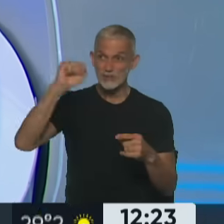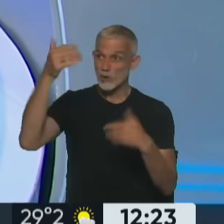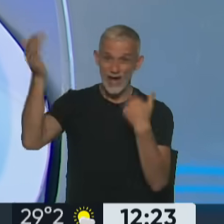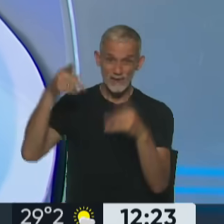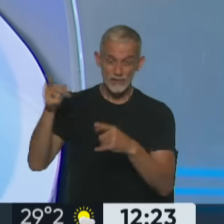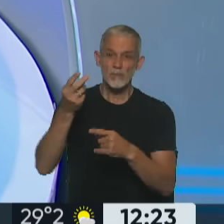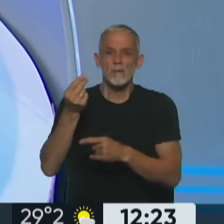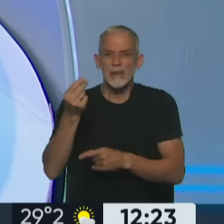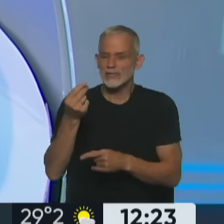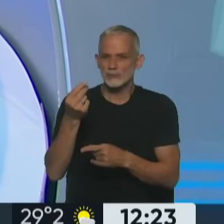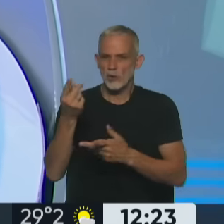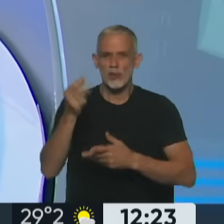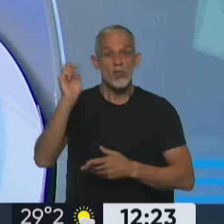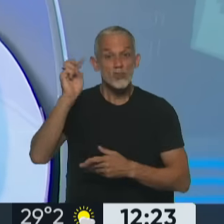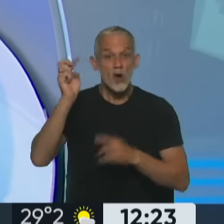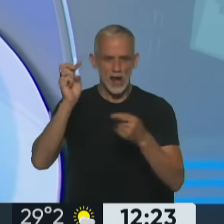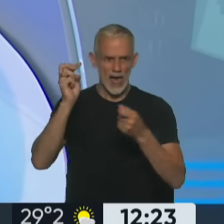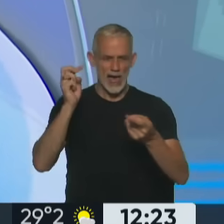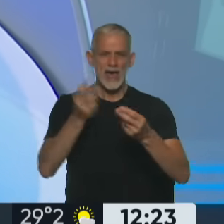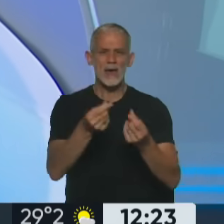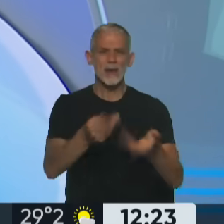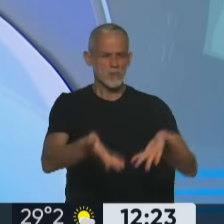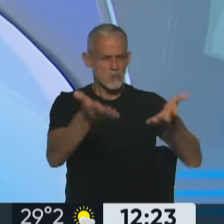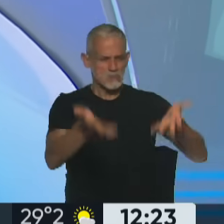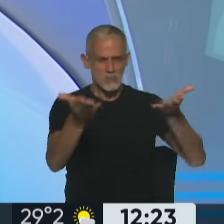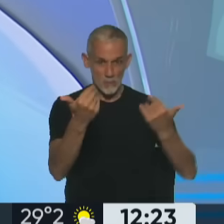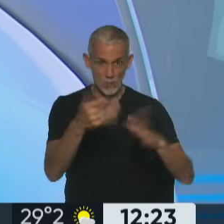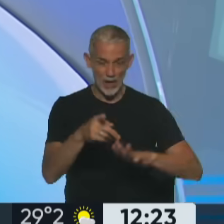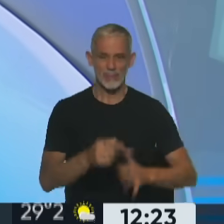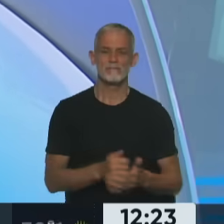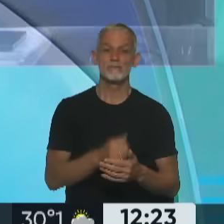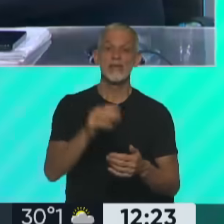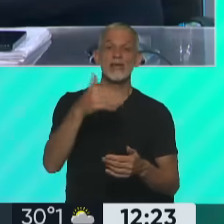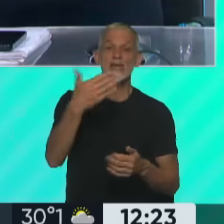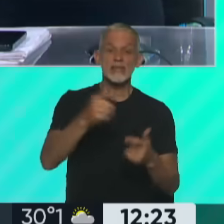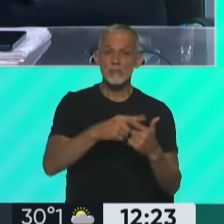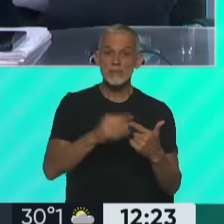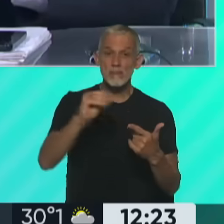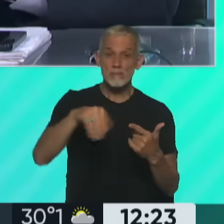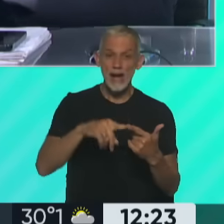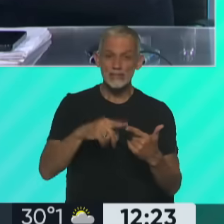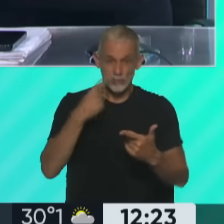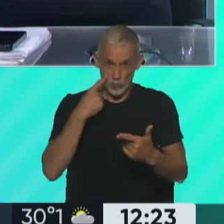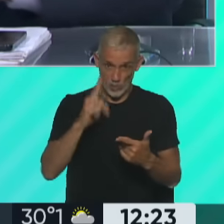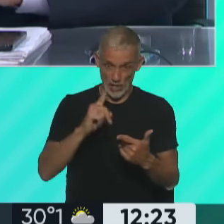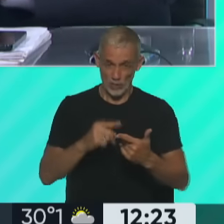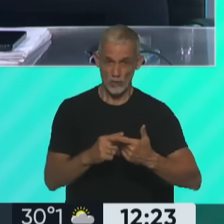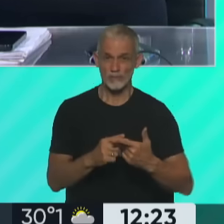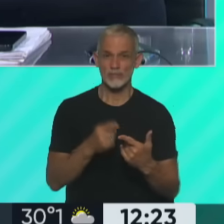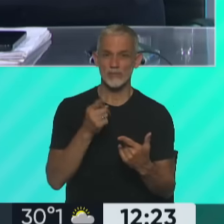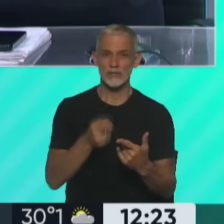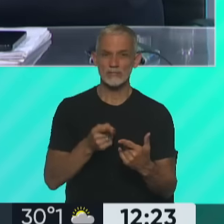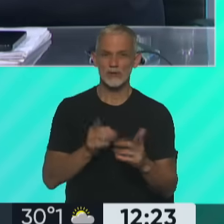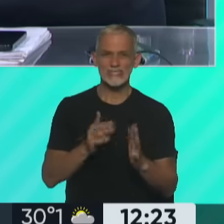decir, el precio dolarizado de sus productos. Y después, además, y cuidado con este punto, porque ahí